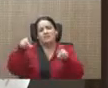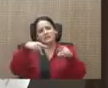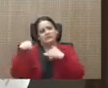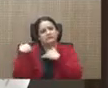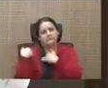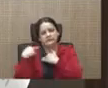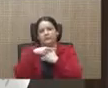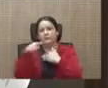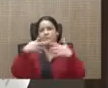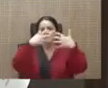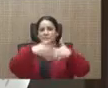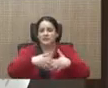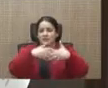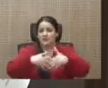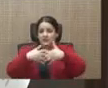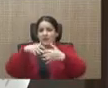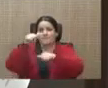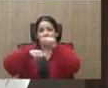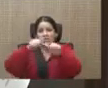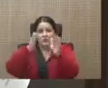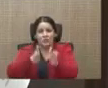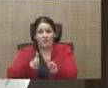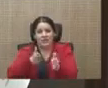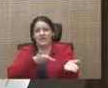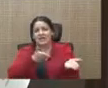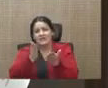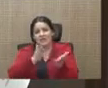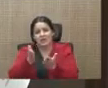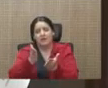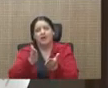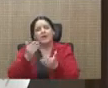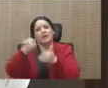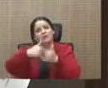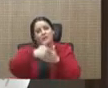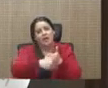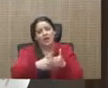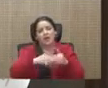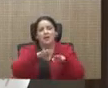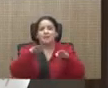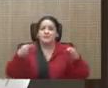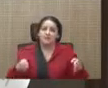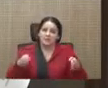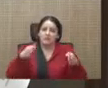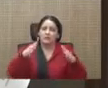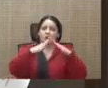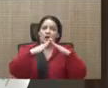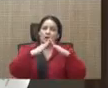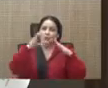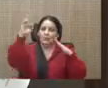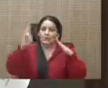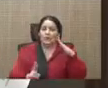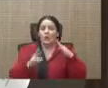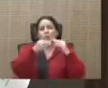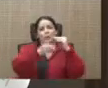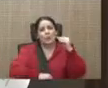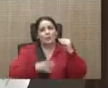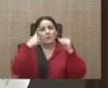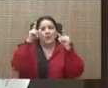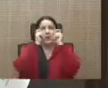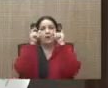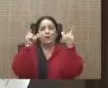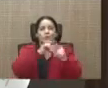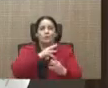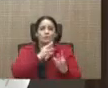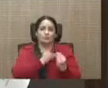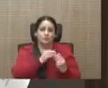empresas y emprendedores que llevan la mayoría del pan a las mesas de los hogares costarricenses. Ciertamente los números son para asustarse, como ya lo hicimos